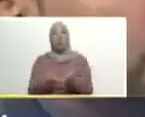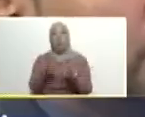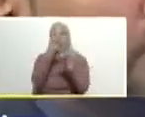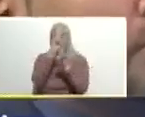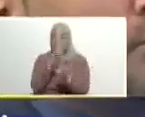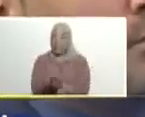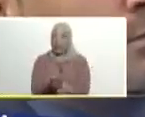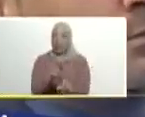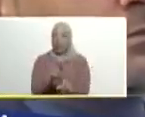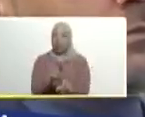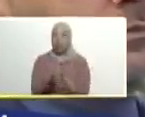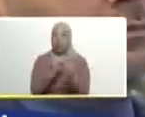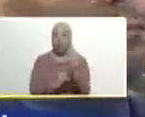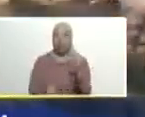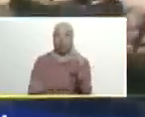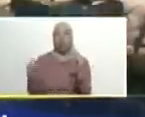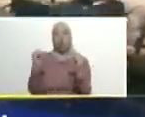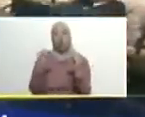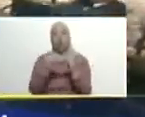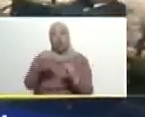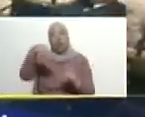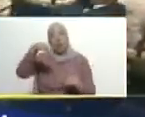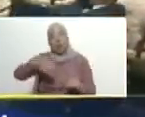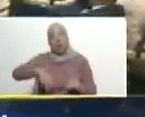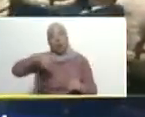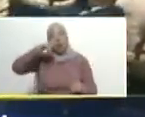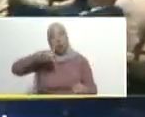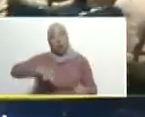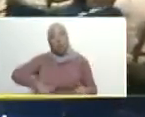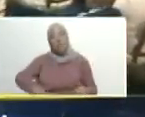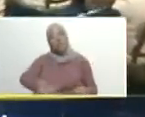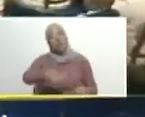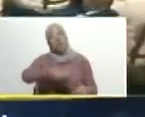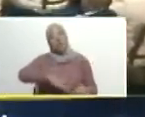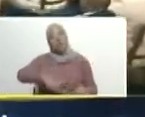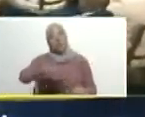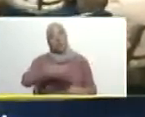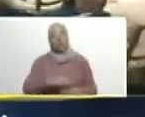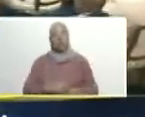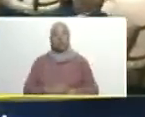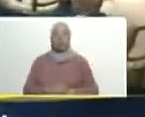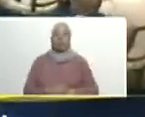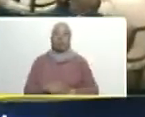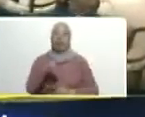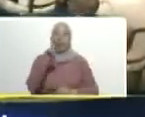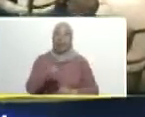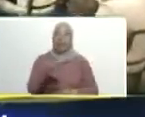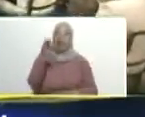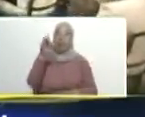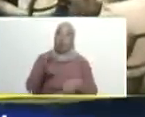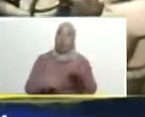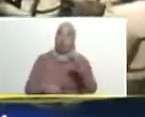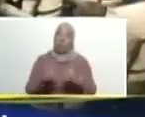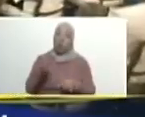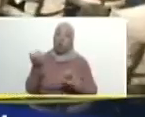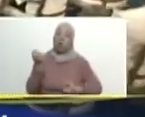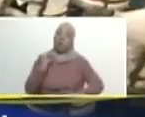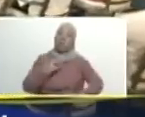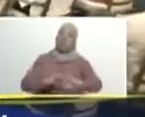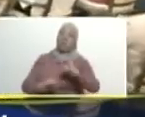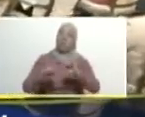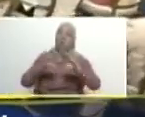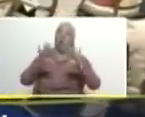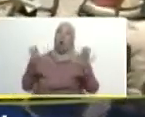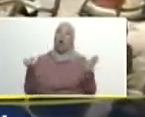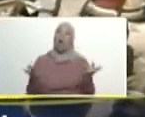respeto y de igualdad entre los estados y los pueblos. Y abogamos porque definitivamente el